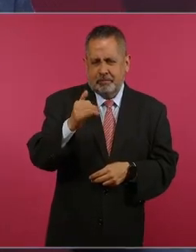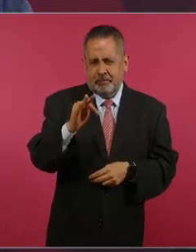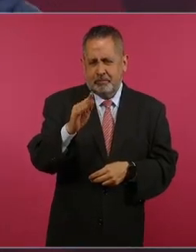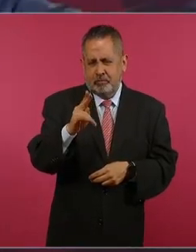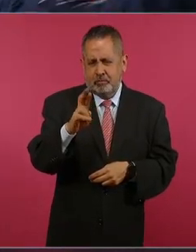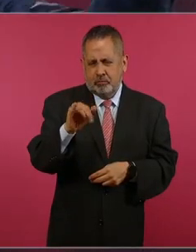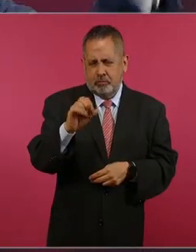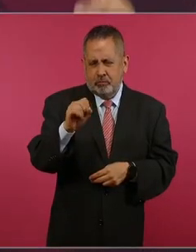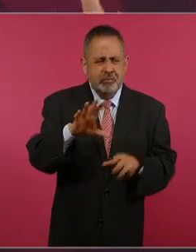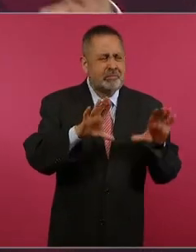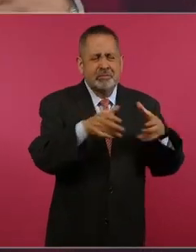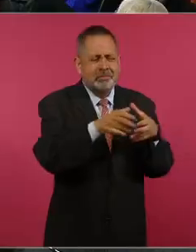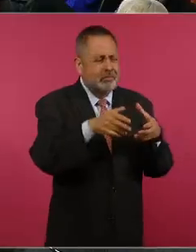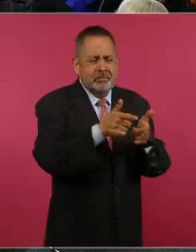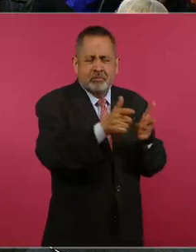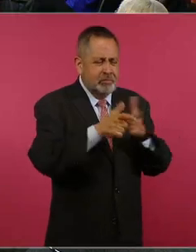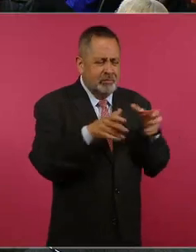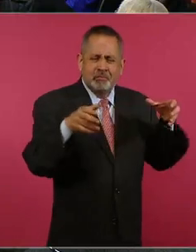Es un bloque